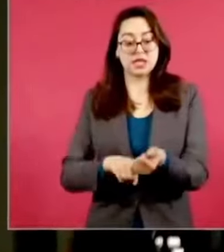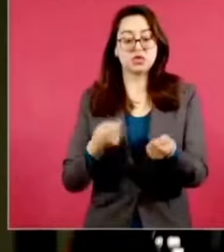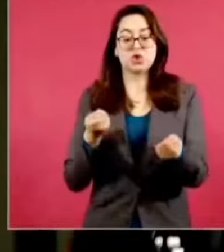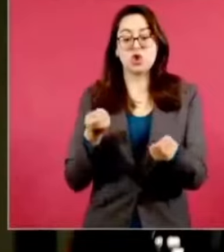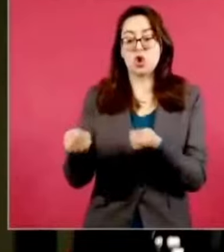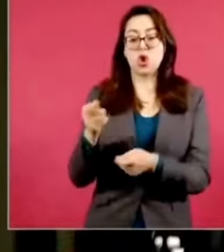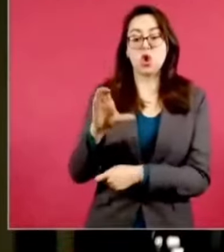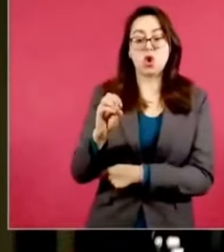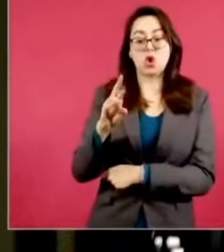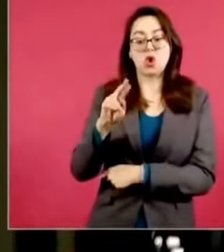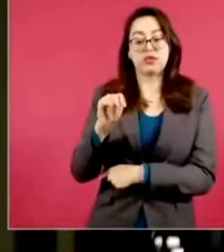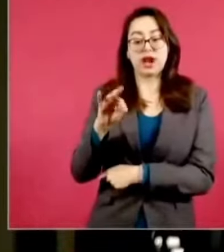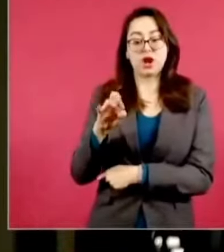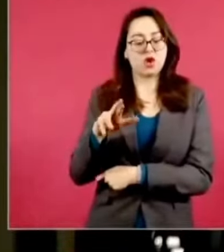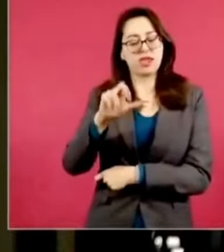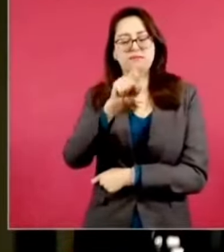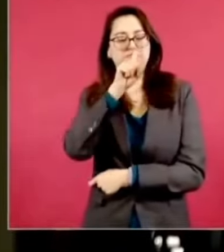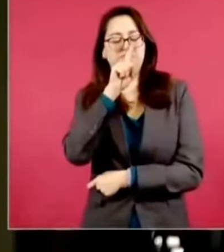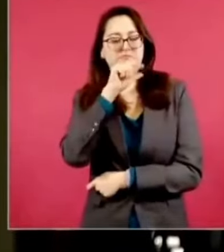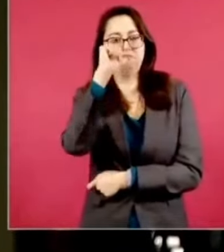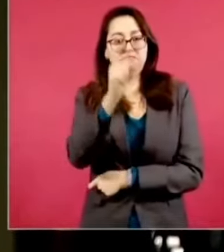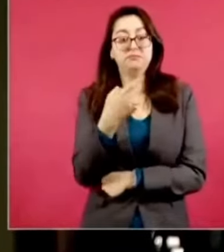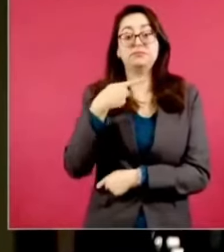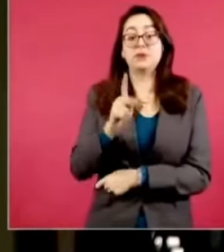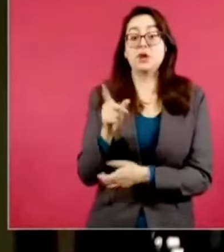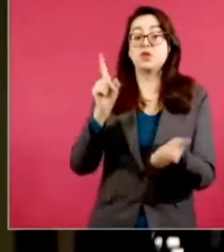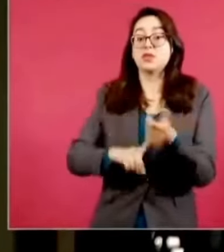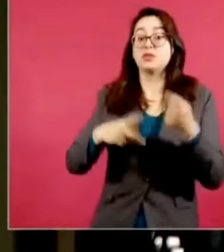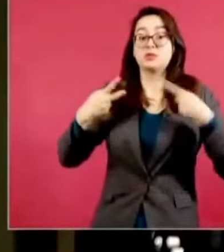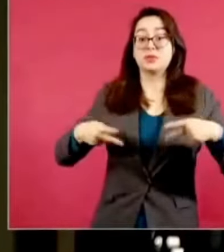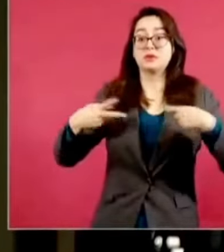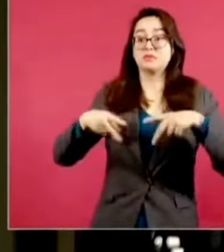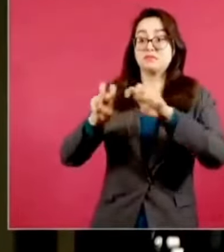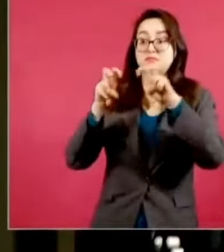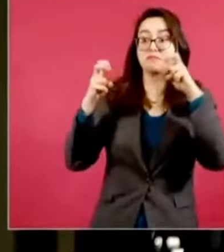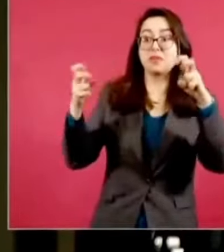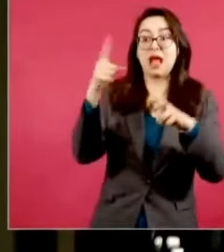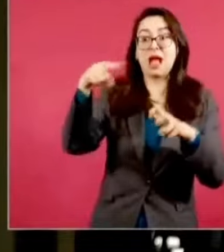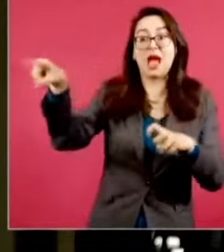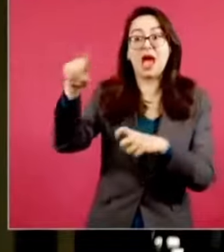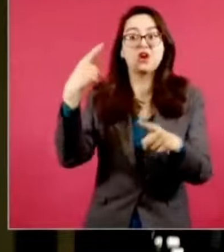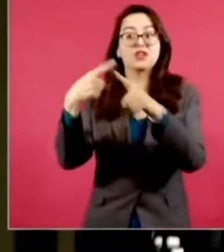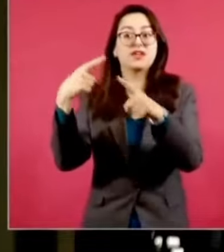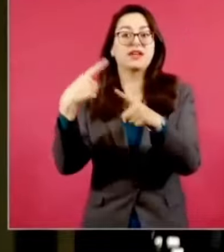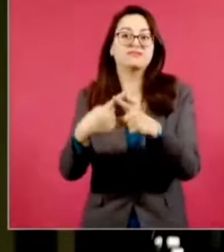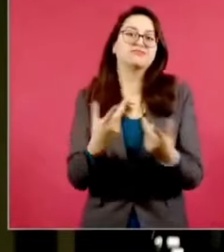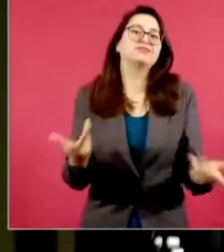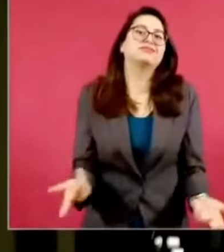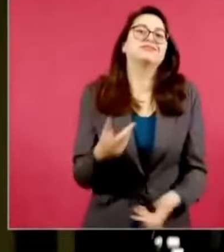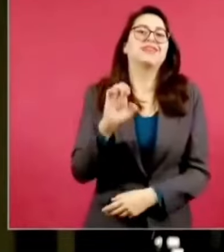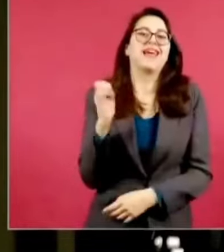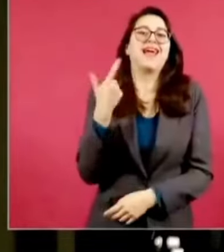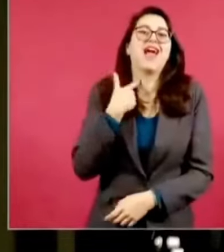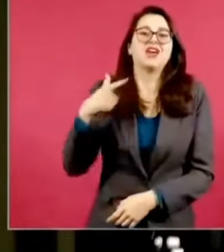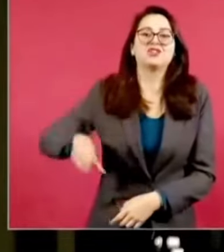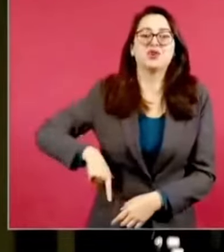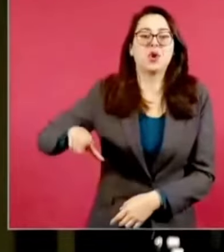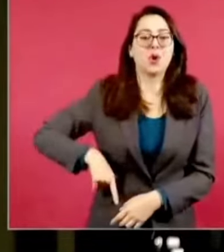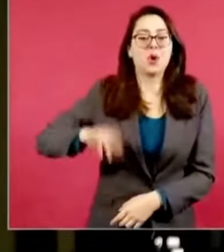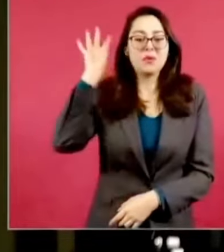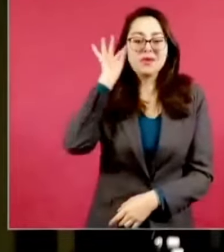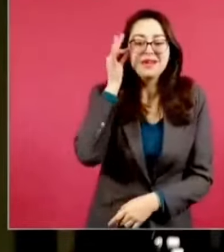los personajes que han puesto en el Instituto de Transparencia son personajes serviles a esas administraciones. Como el caso de Horacio Aguilar Álvarez